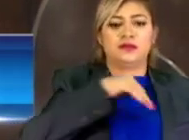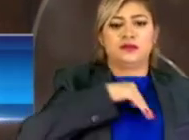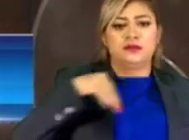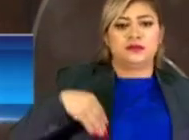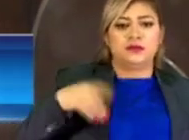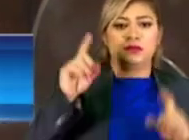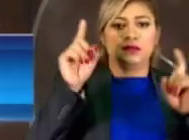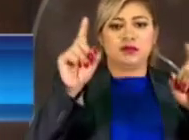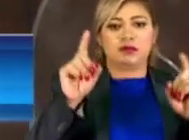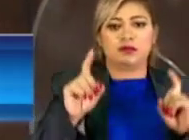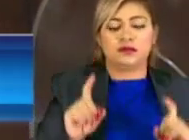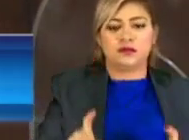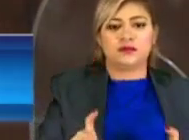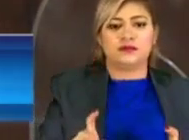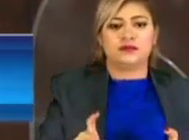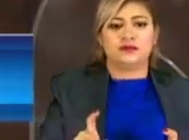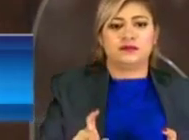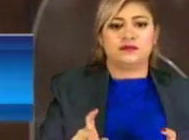y Fundesteam.